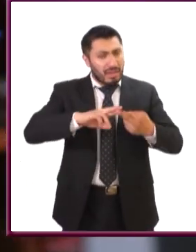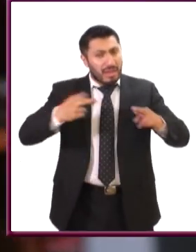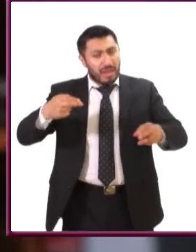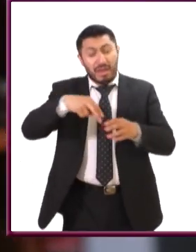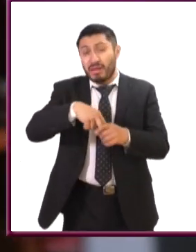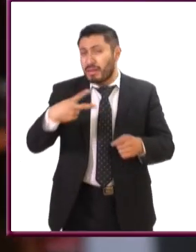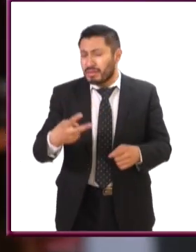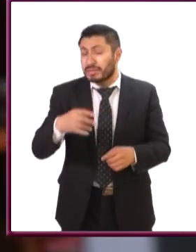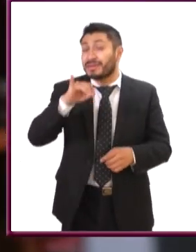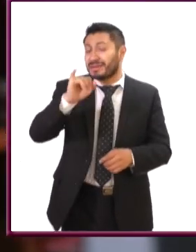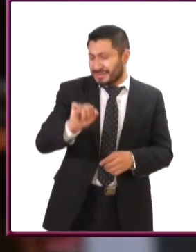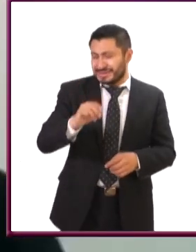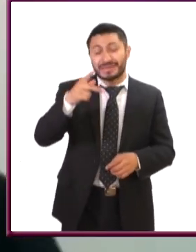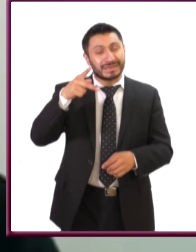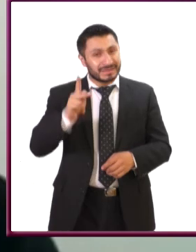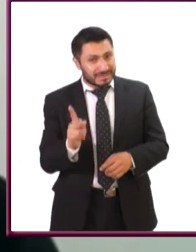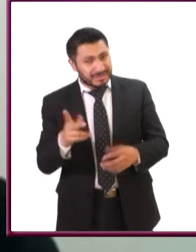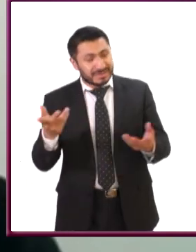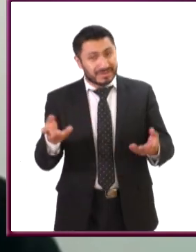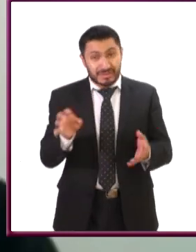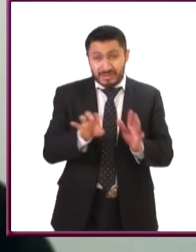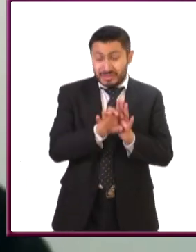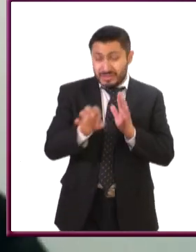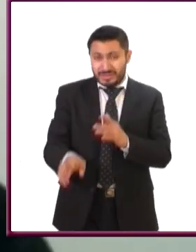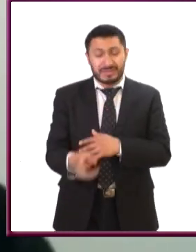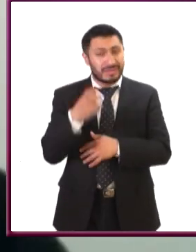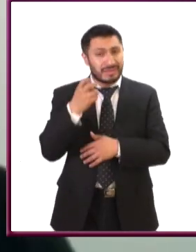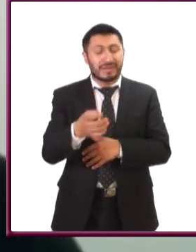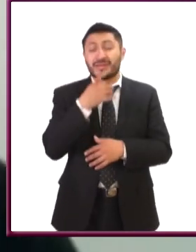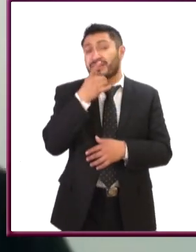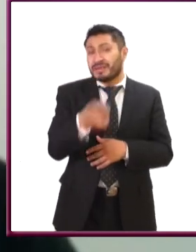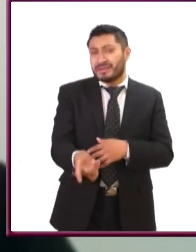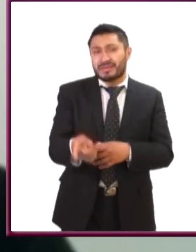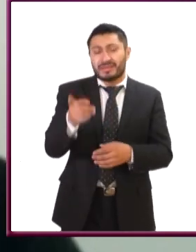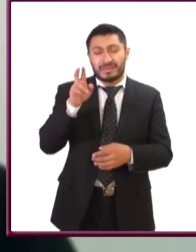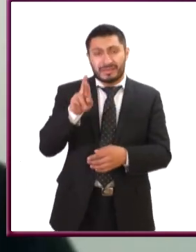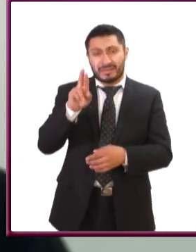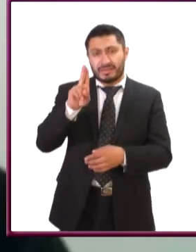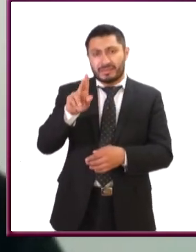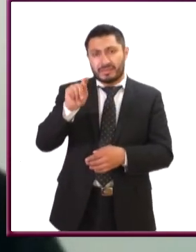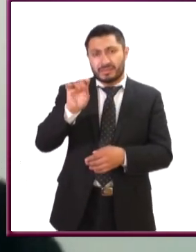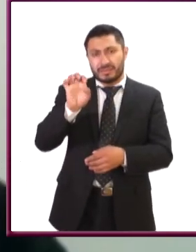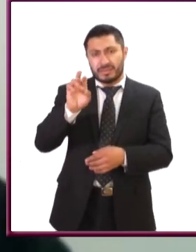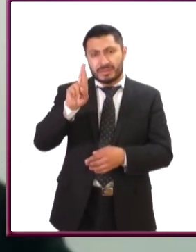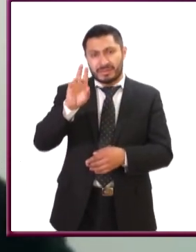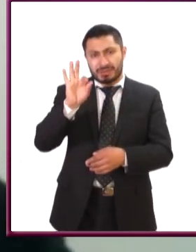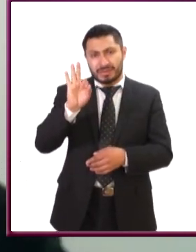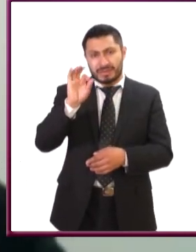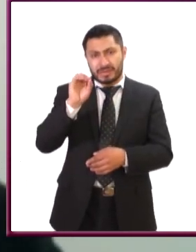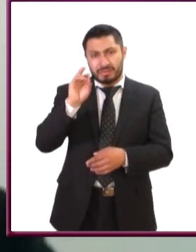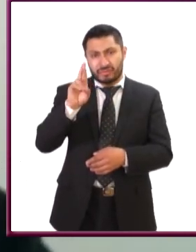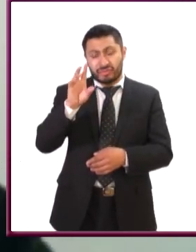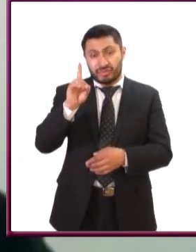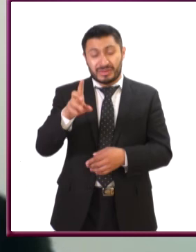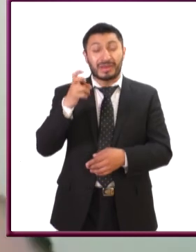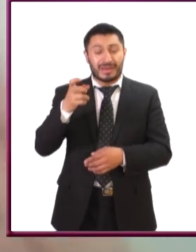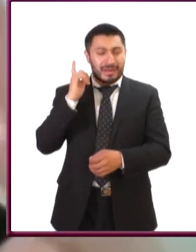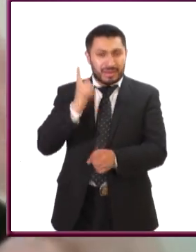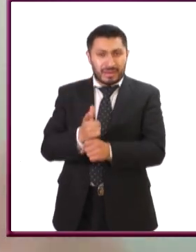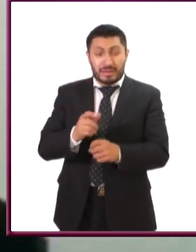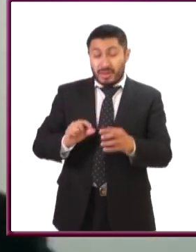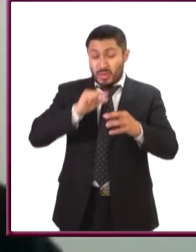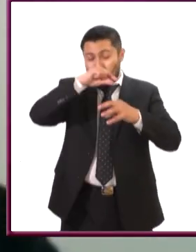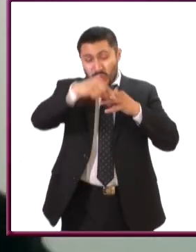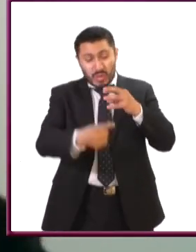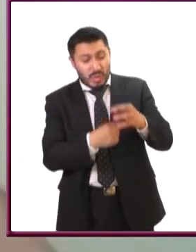tiene relación con el vacío? Sí tiene relación con el vacío. De hecho, lo que acabo de comentar es que Rutherford se dio cuenta que